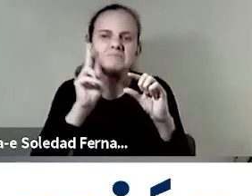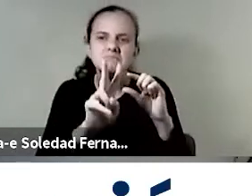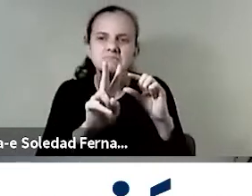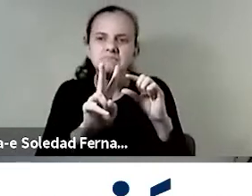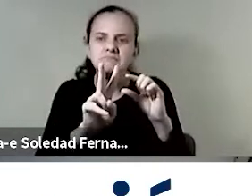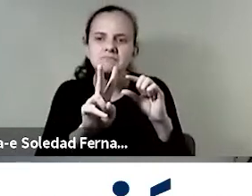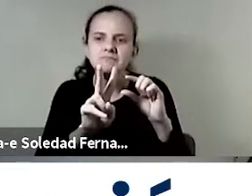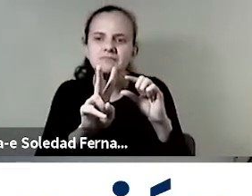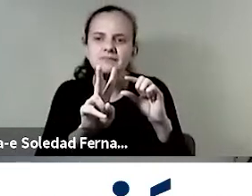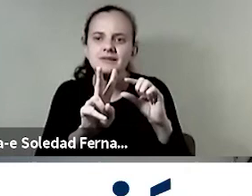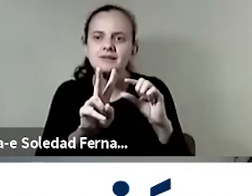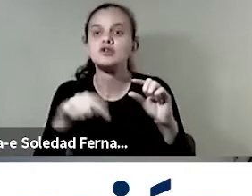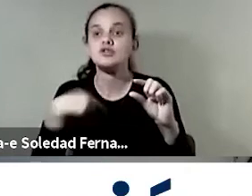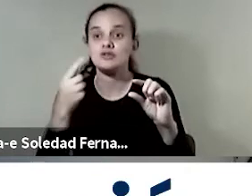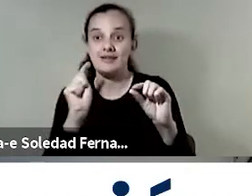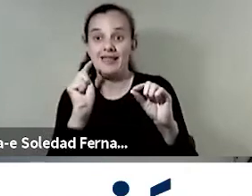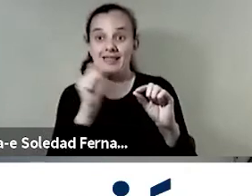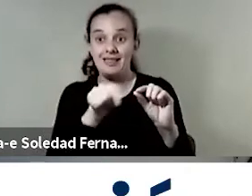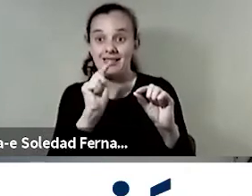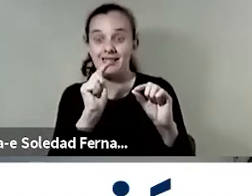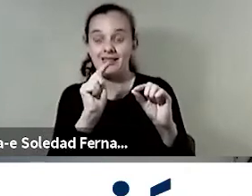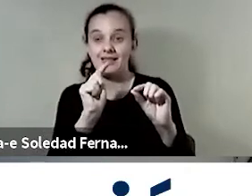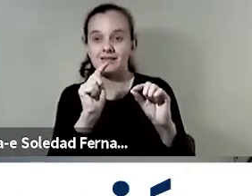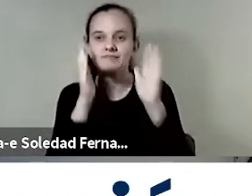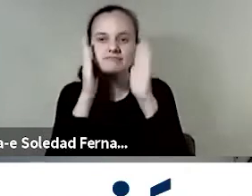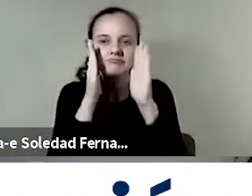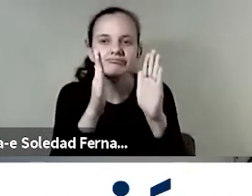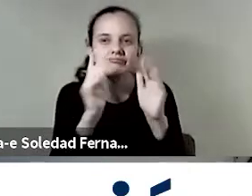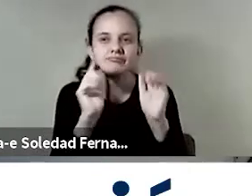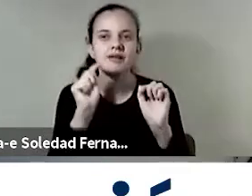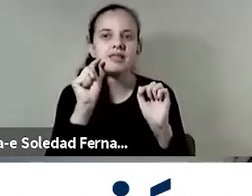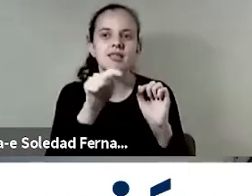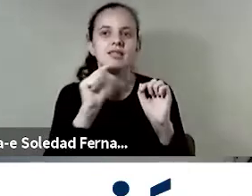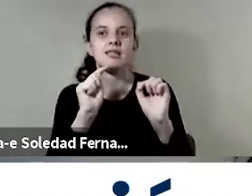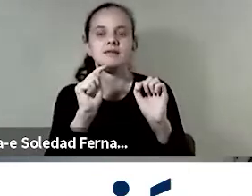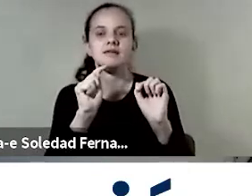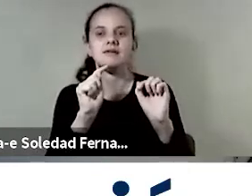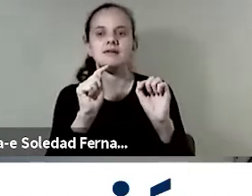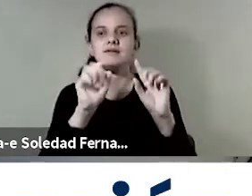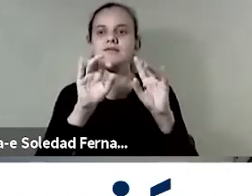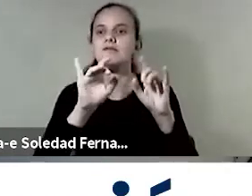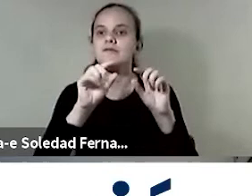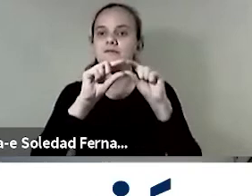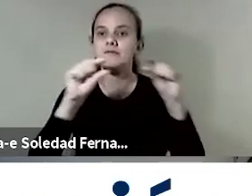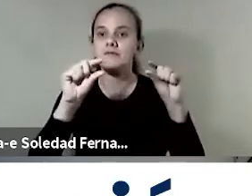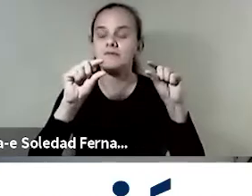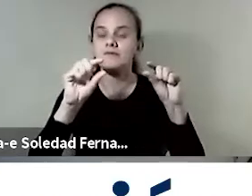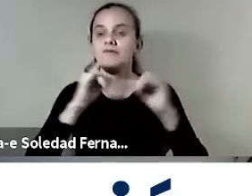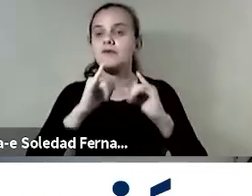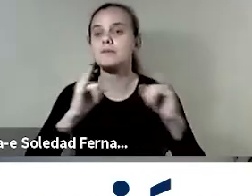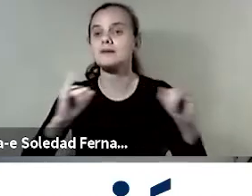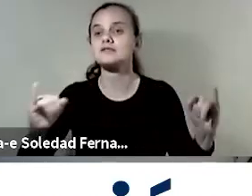de ese campo está adentro. Y lo que suele pasar es que cuando hacemos clic o